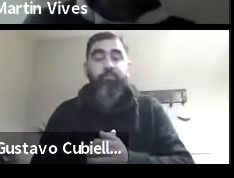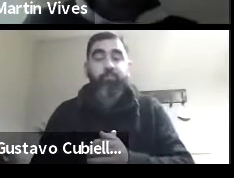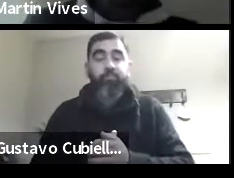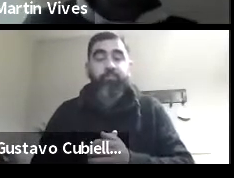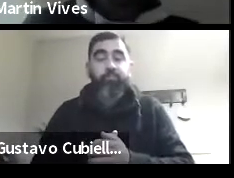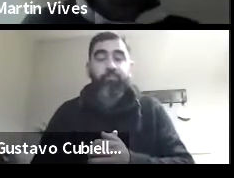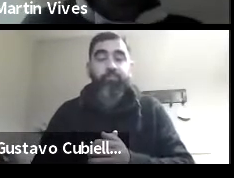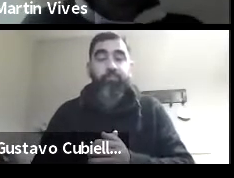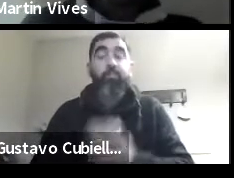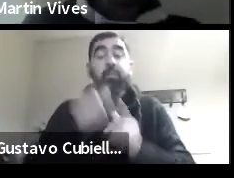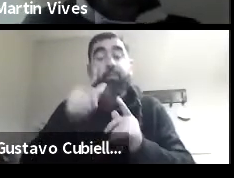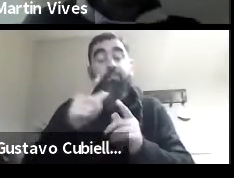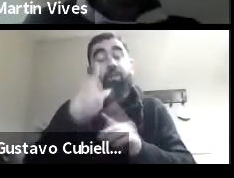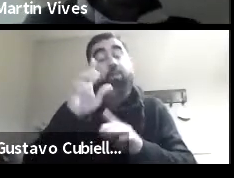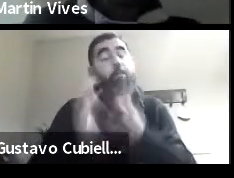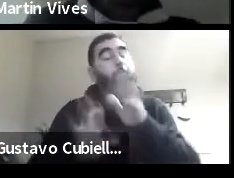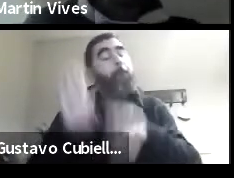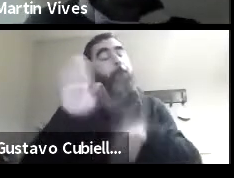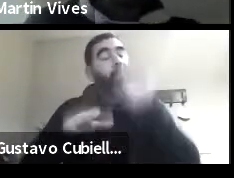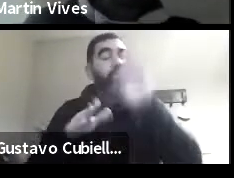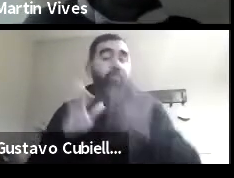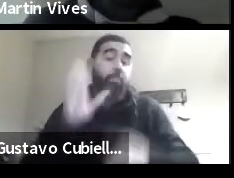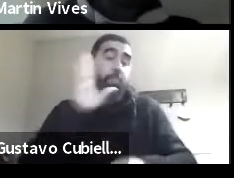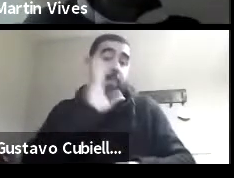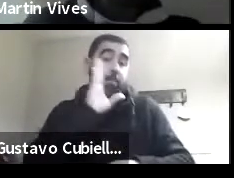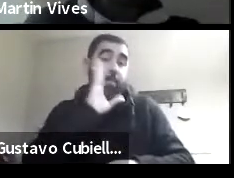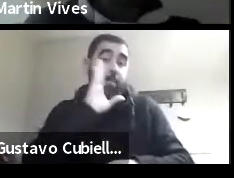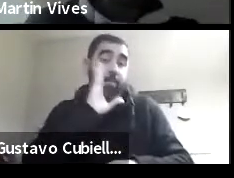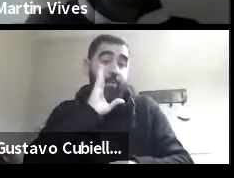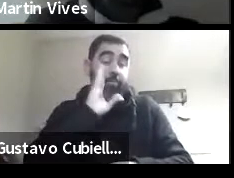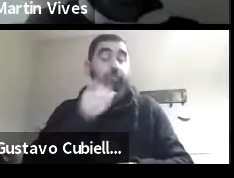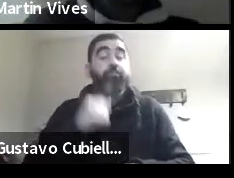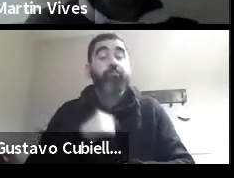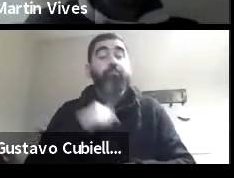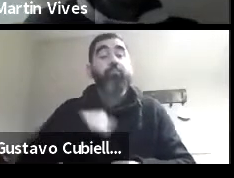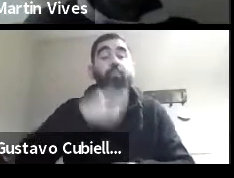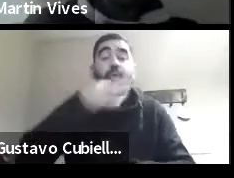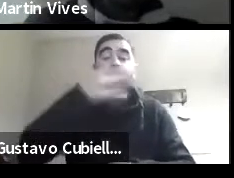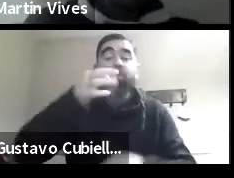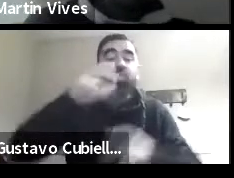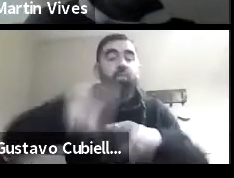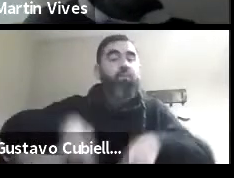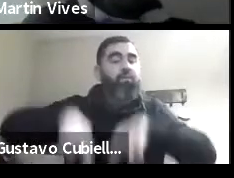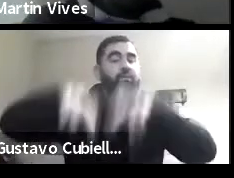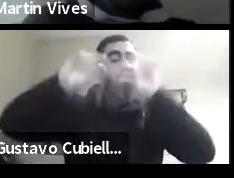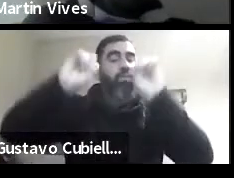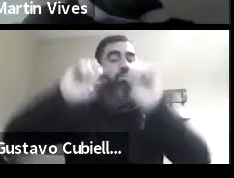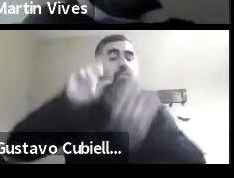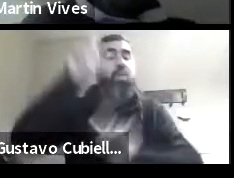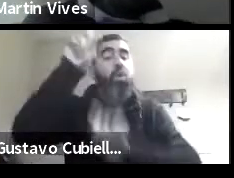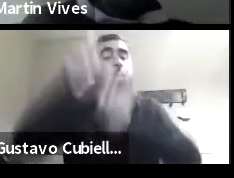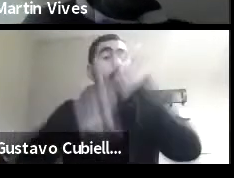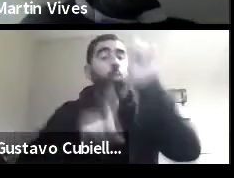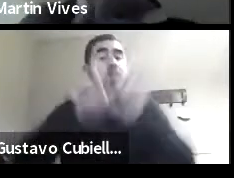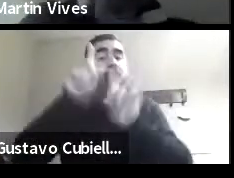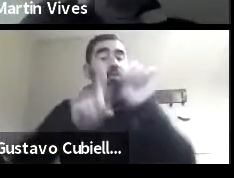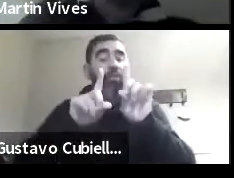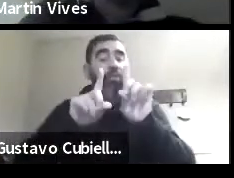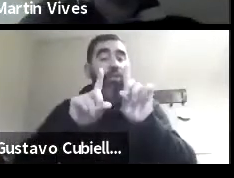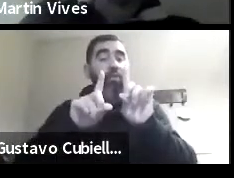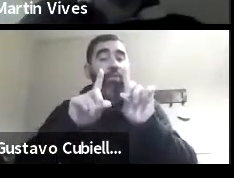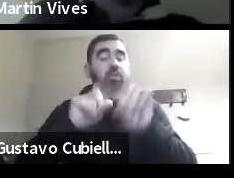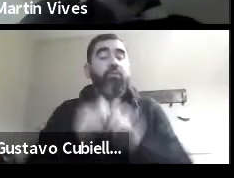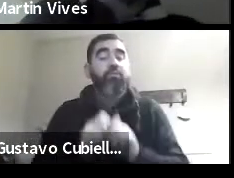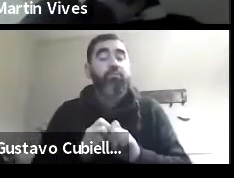caso, por las madres. Yo acá cito un estudio de la Universidad Pedagógica Experimental del